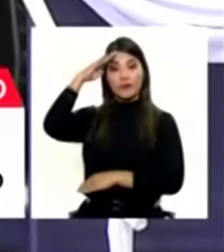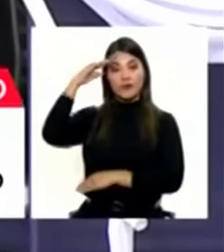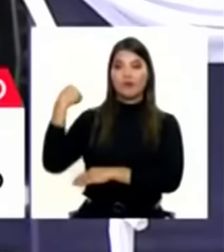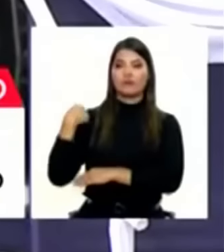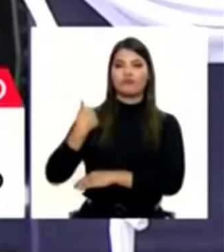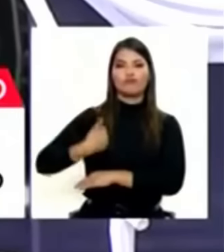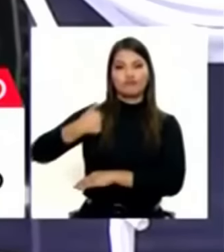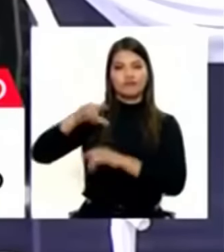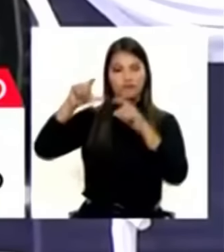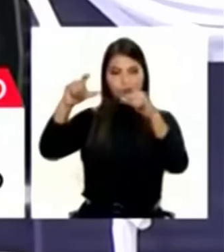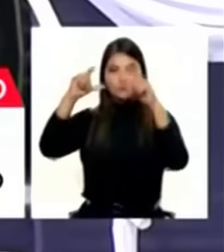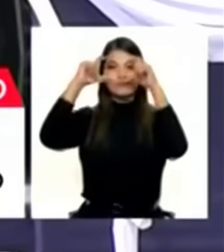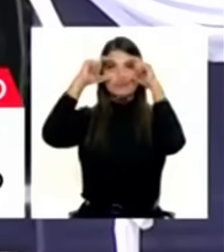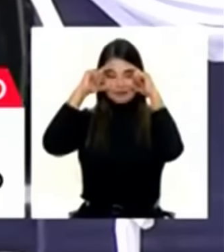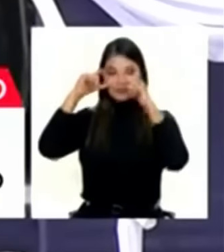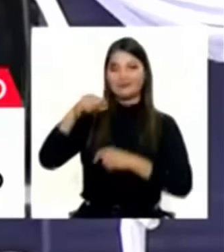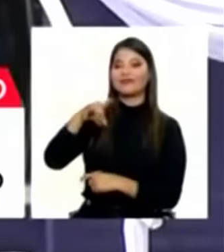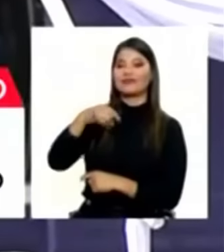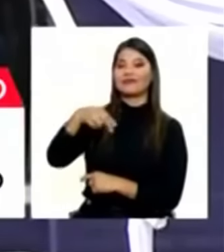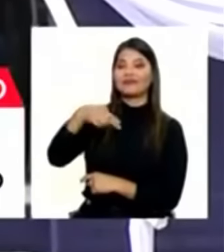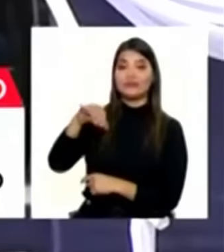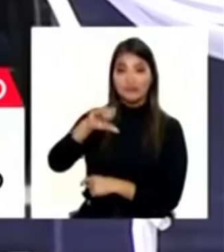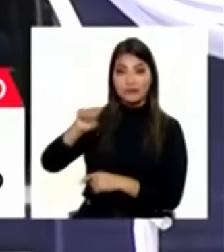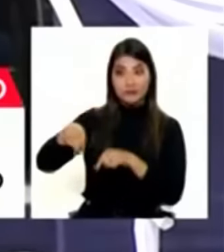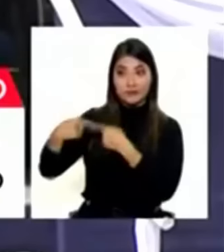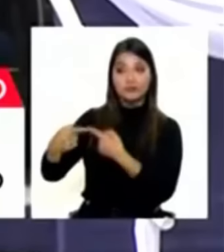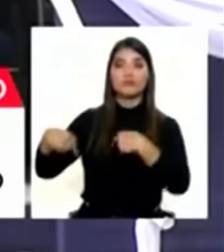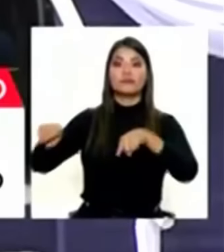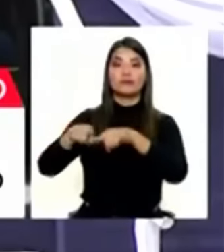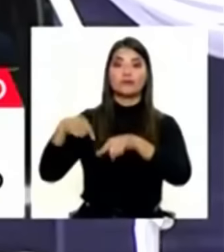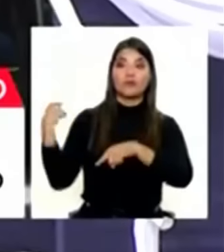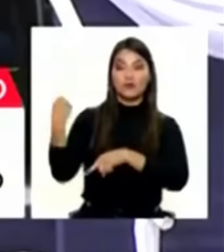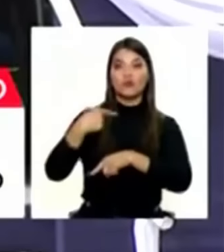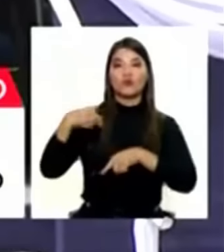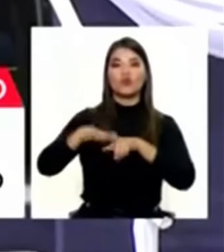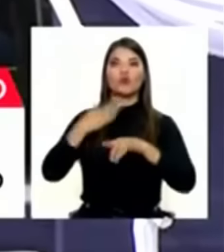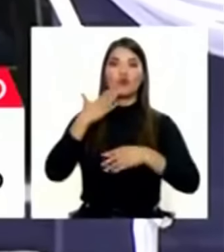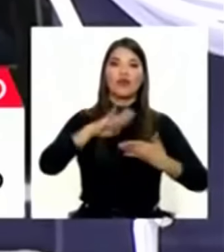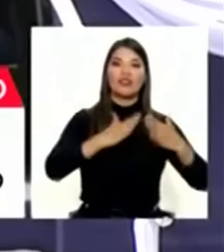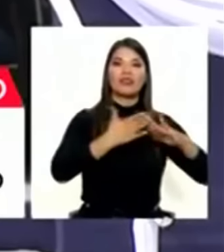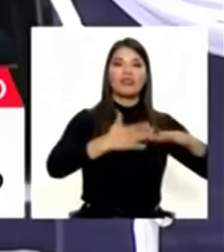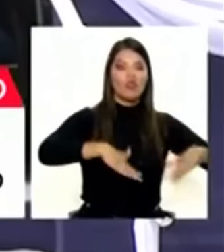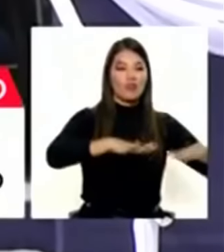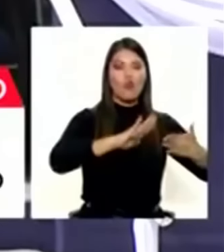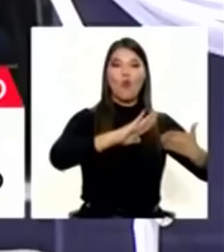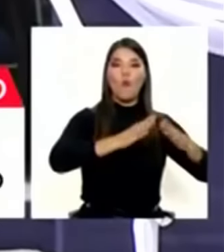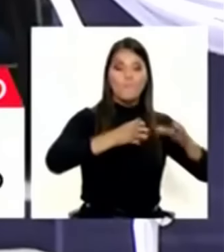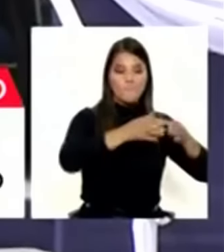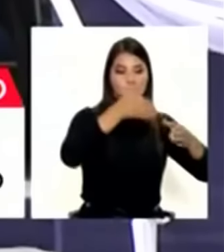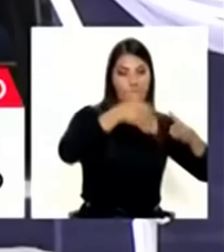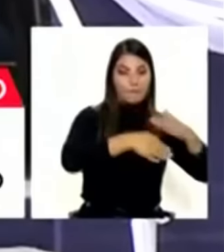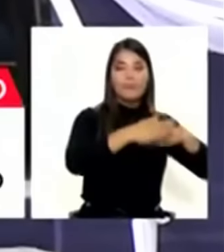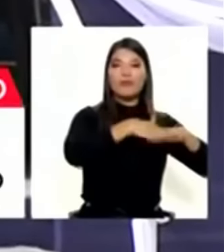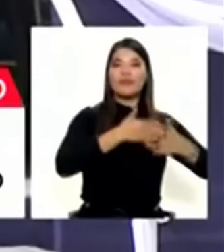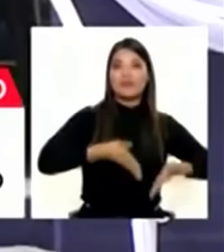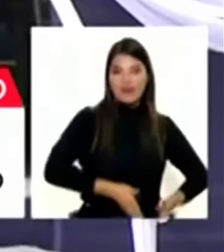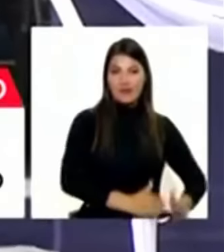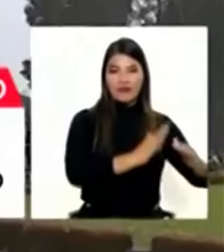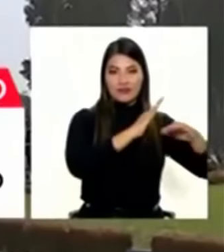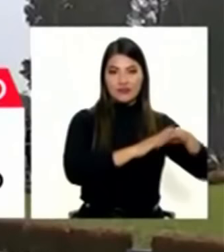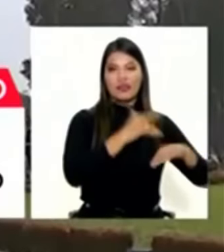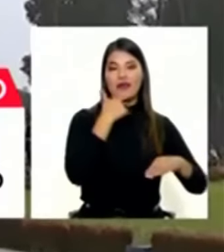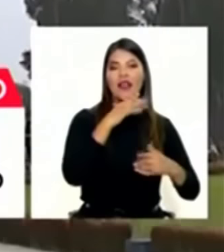José Abelardo Quiñones nació en la ciudad de Pimentel, en el departamento de Lambayeque, el